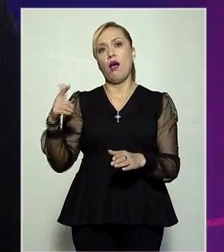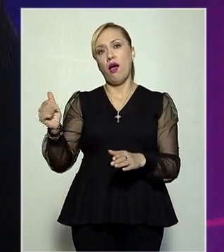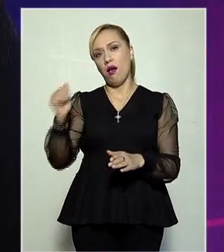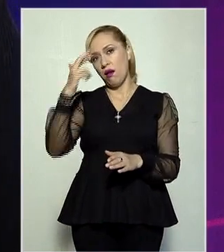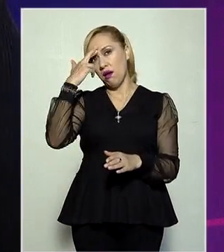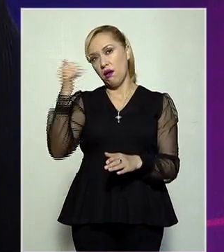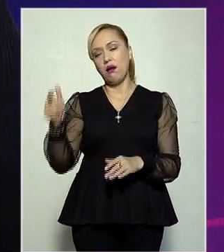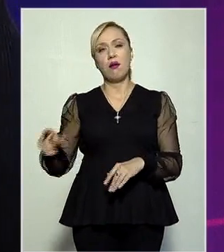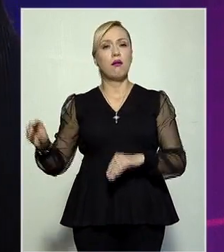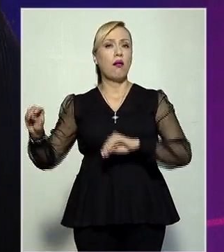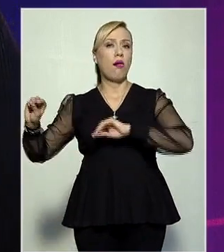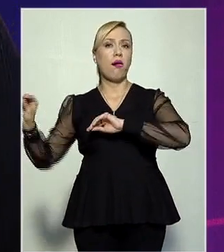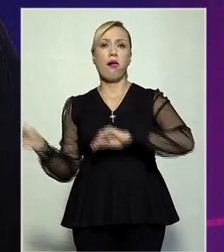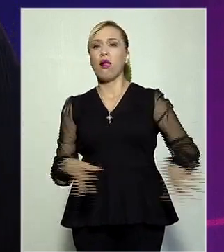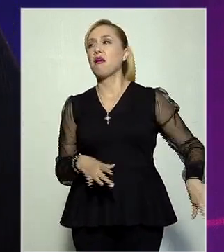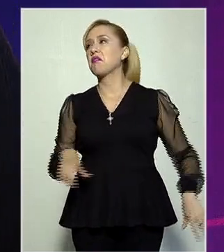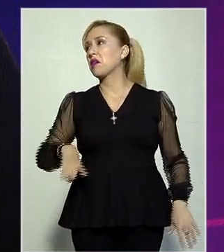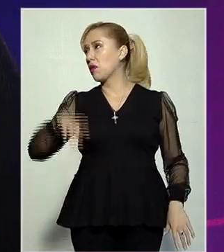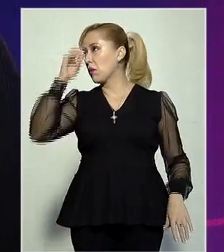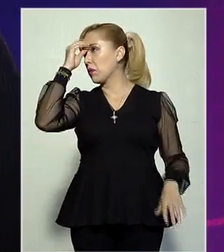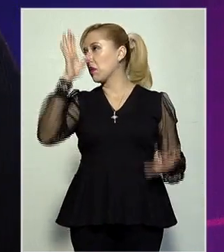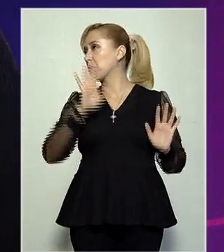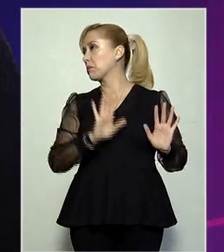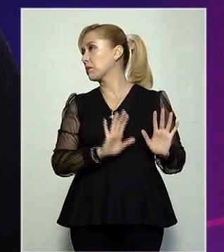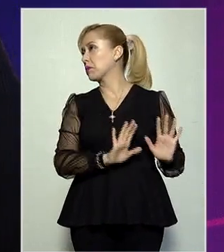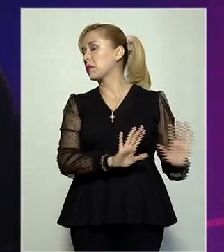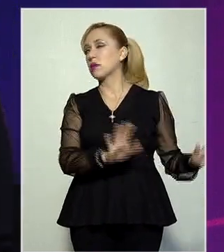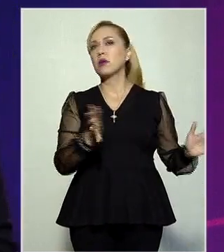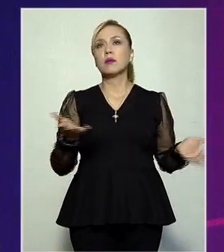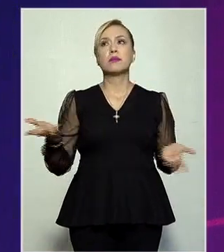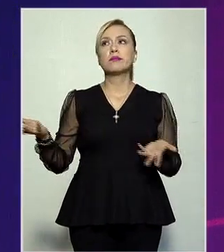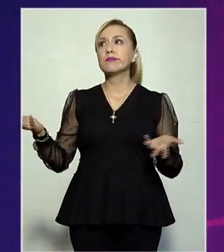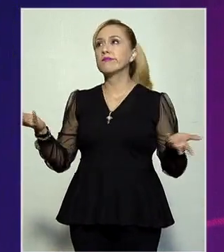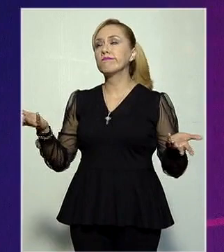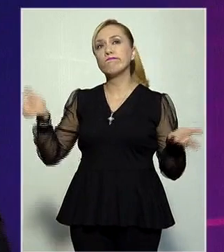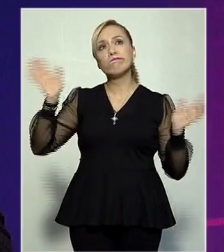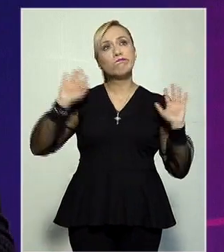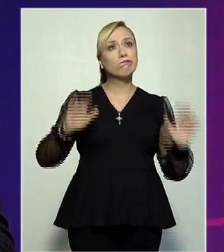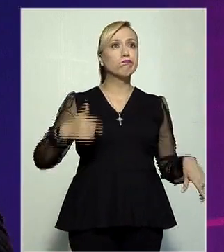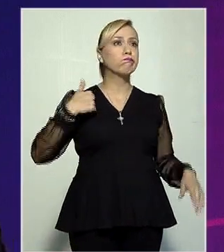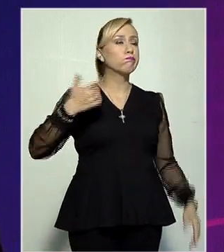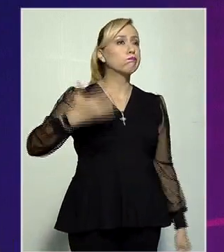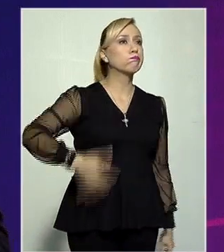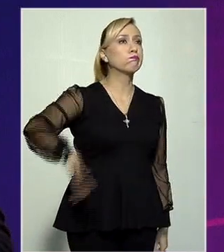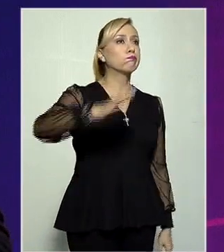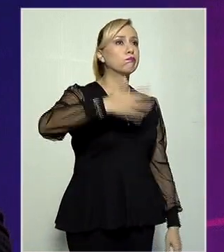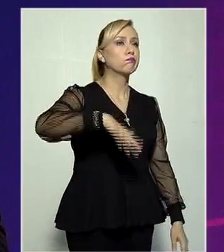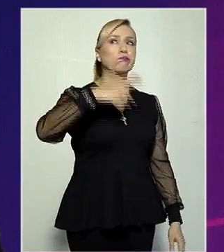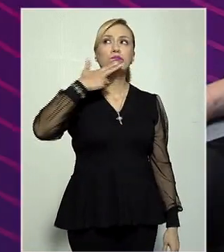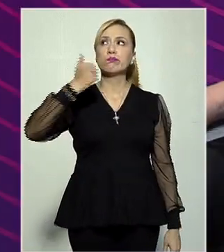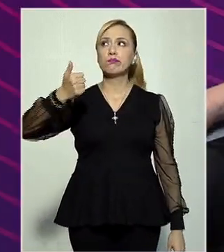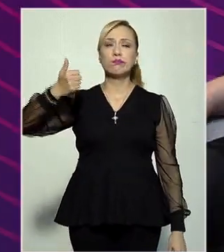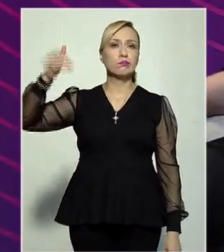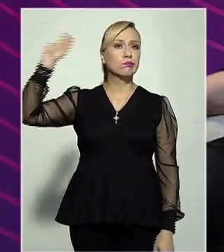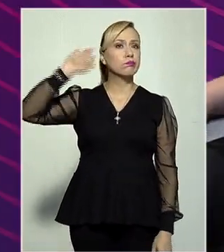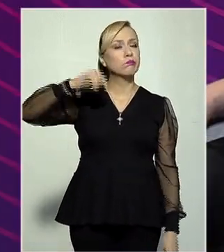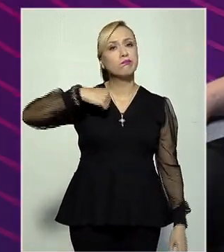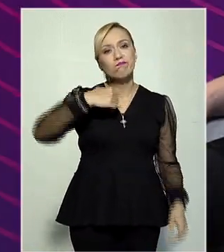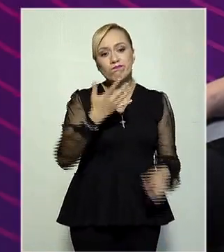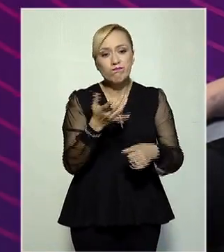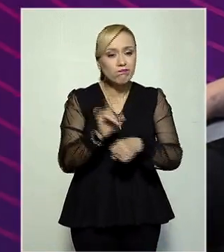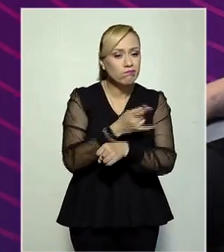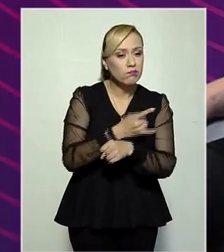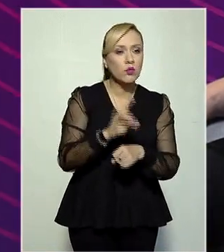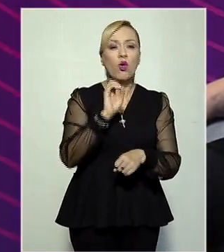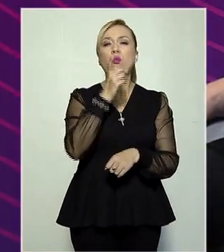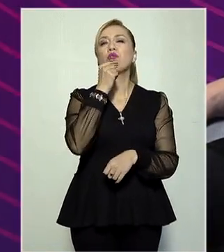que hubo durante tantos años llevó a que las búsquedas se hicieran como de manera aleatoria, un poquito como al ahí se va,